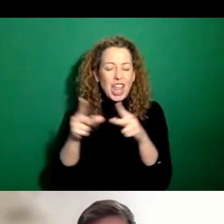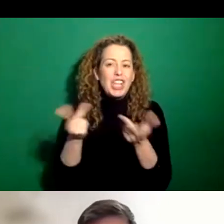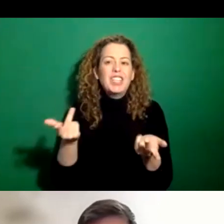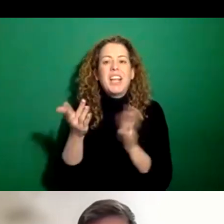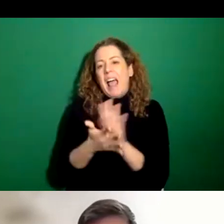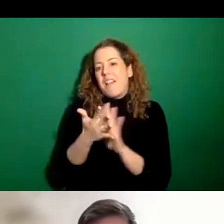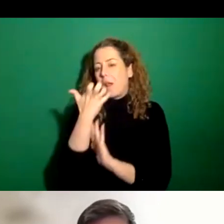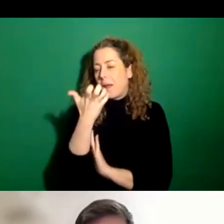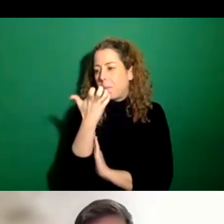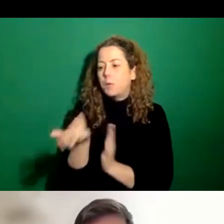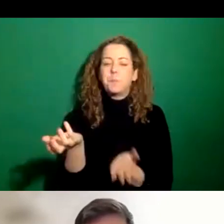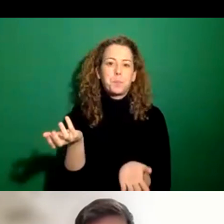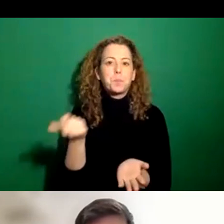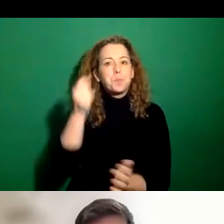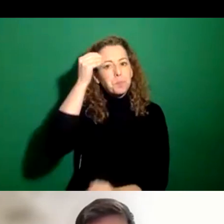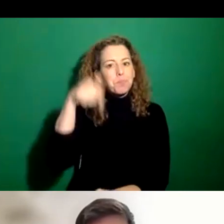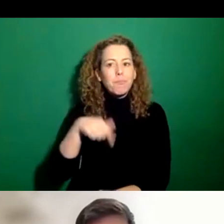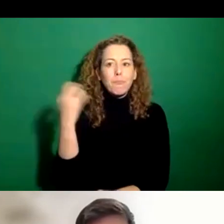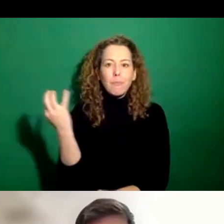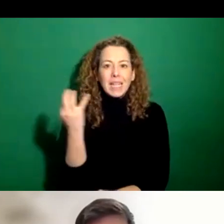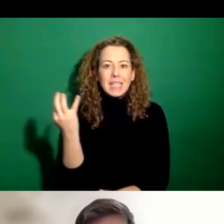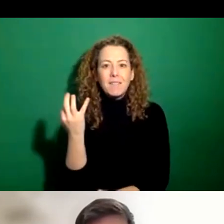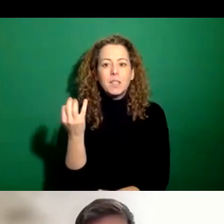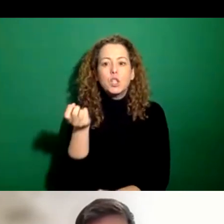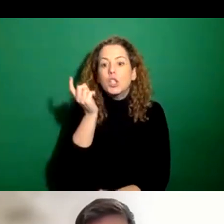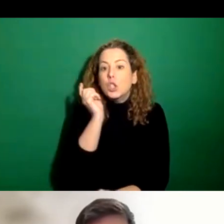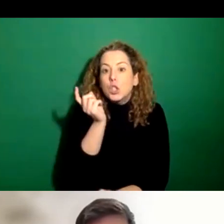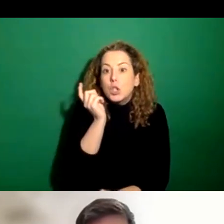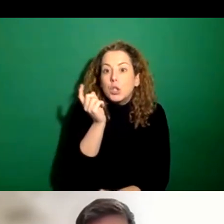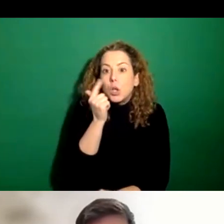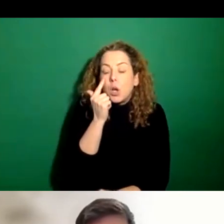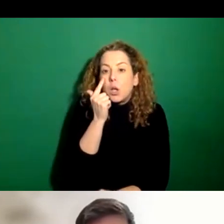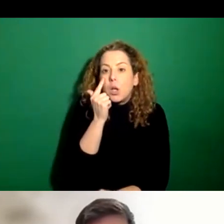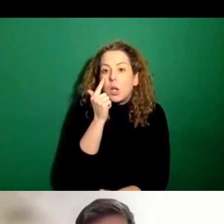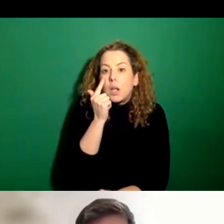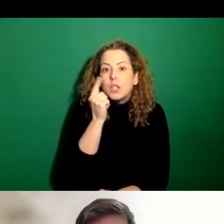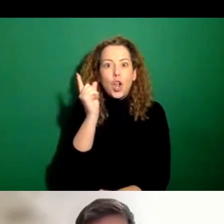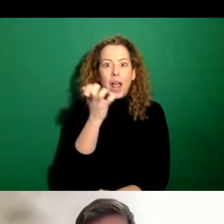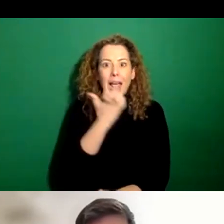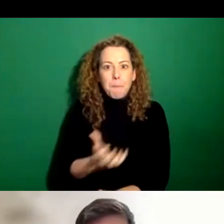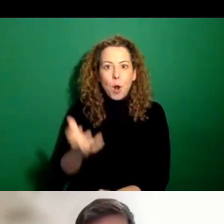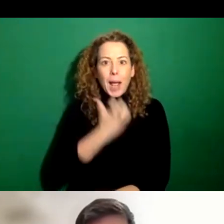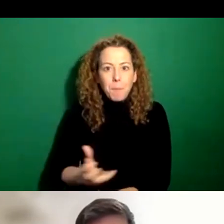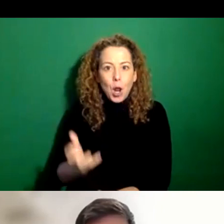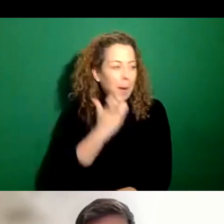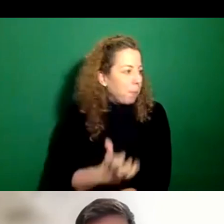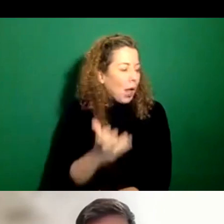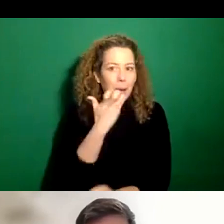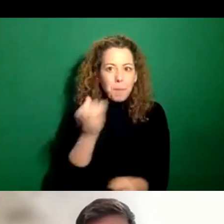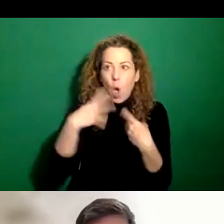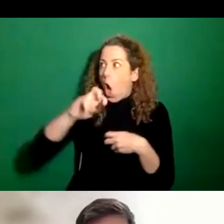de ejemplos. Yo creo que deberíamos solamente hacer sesiones de ejemplos, contarlo. O sea, que otras